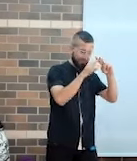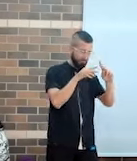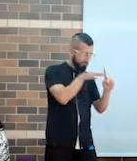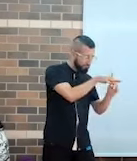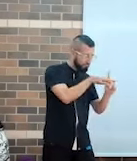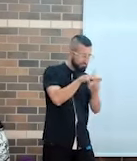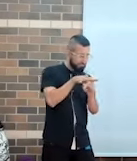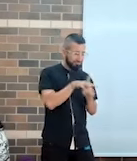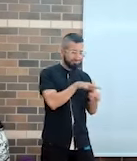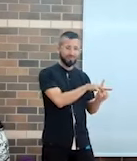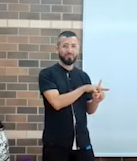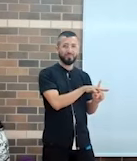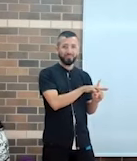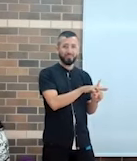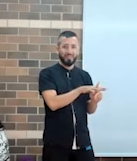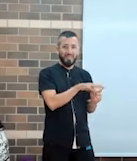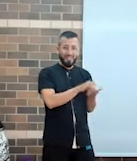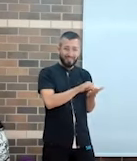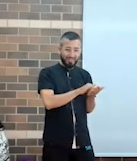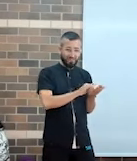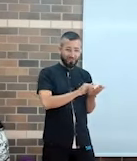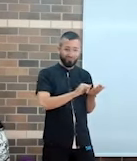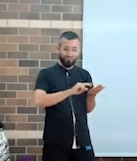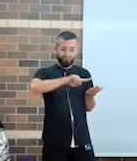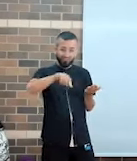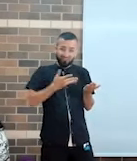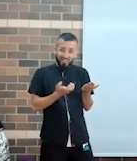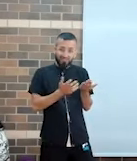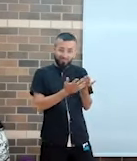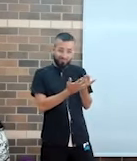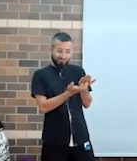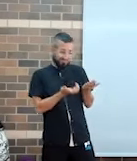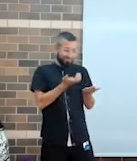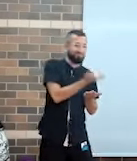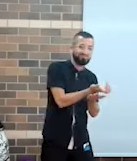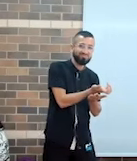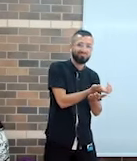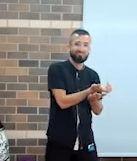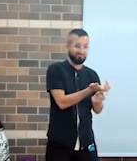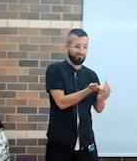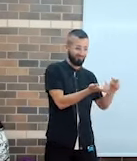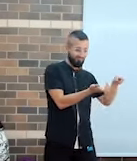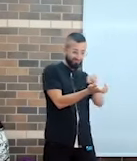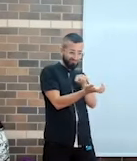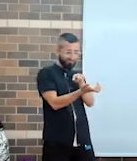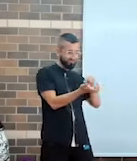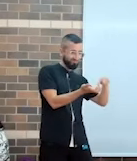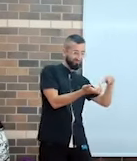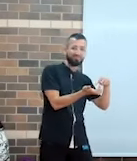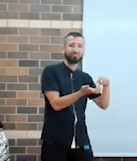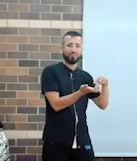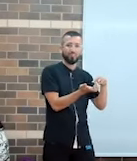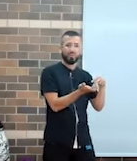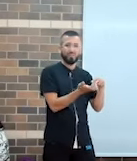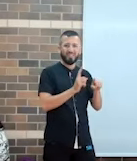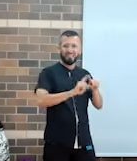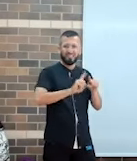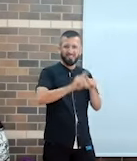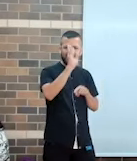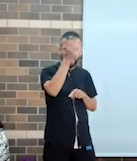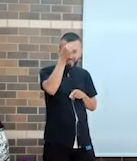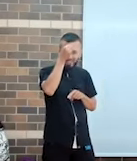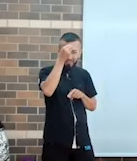esa visibilización que estamos haciendo de que se incluyan estos saberes en en la academia, en lo externo